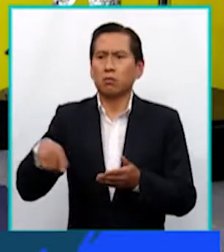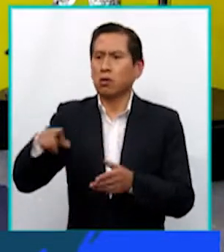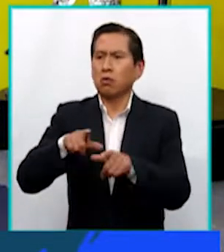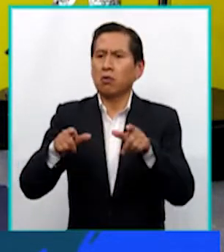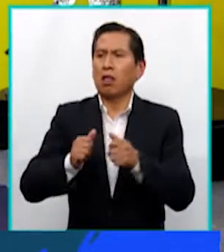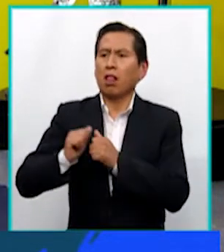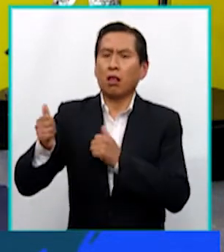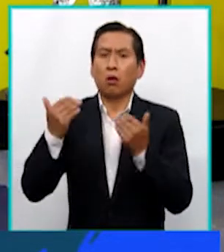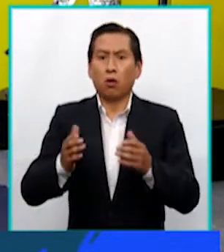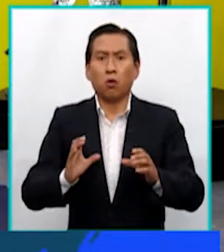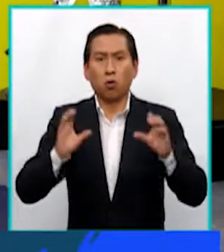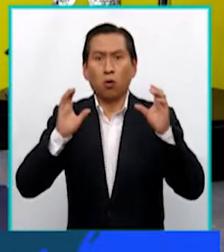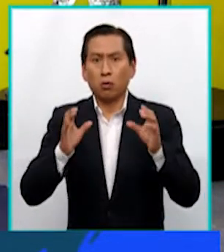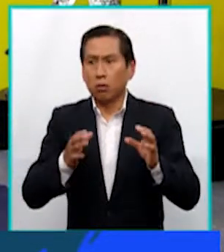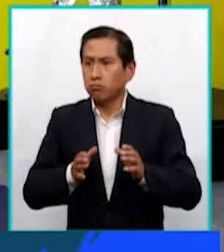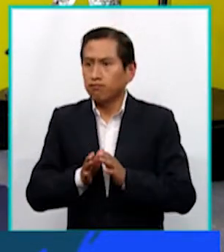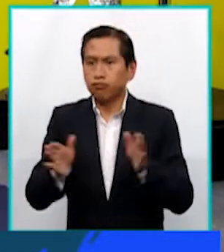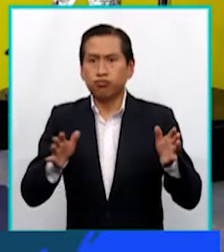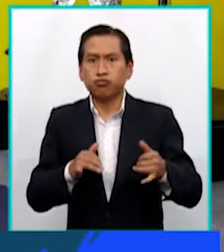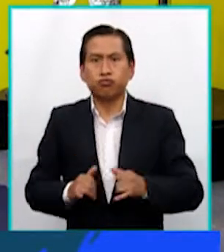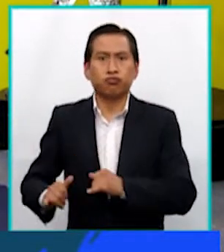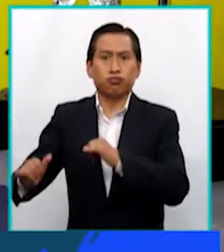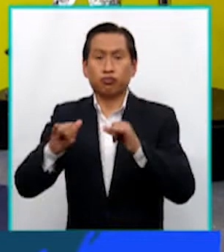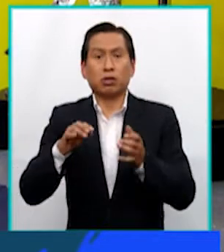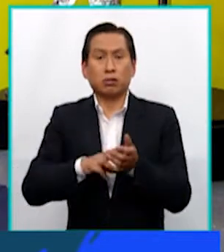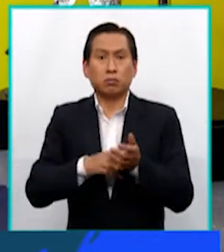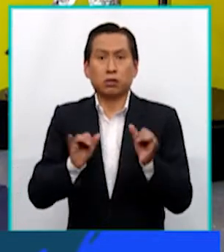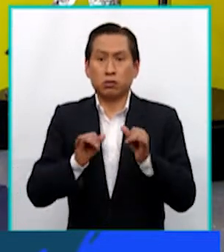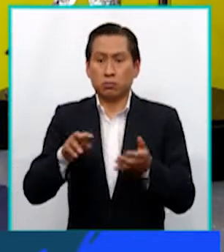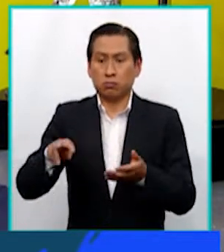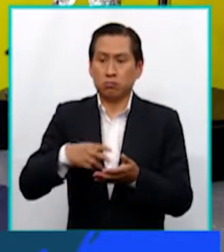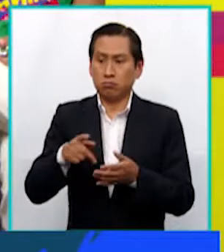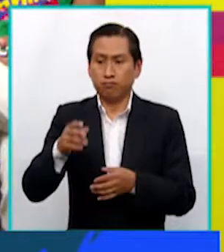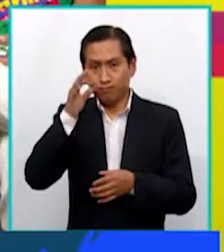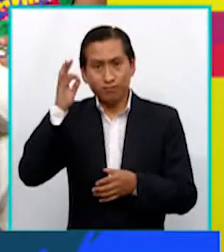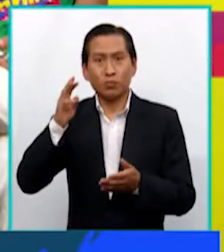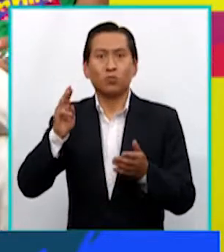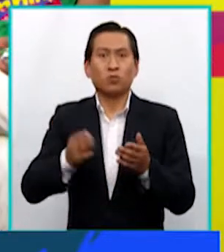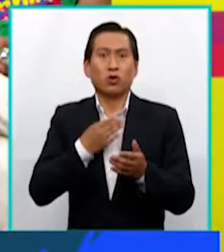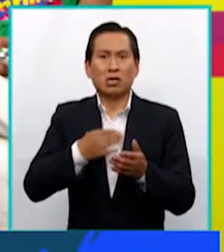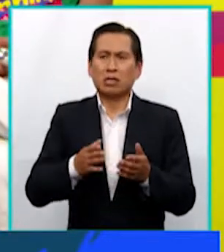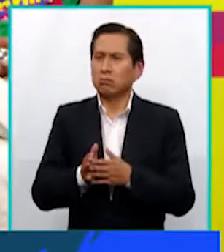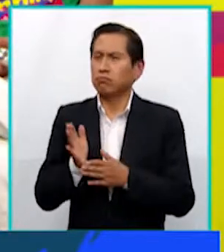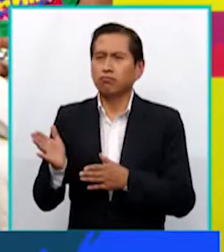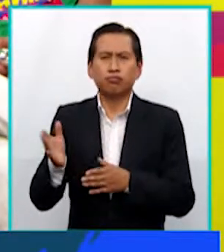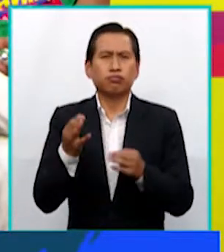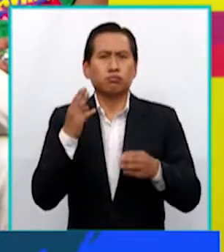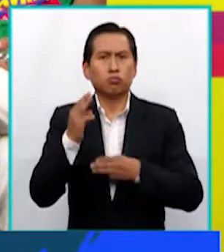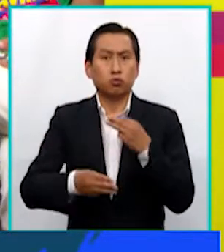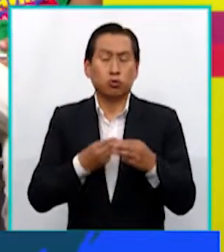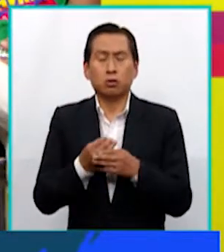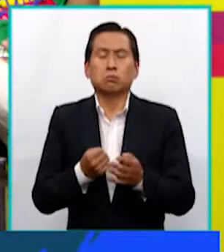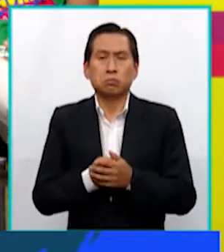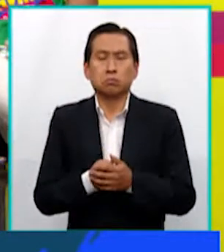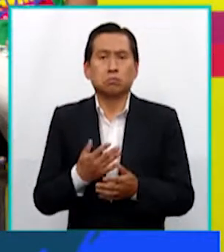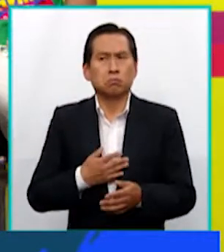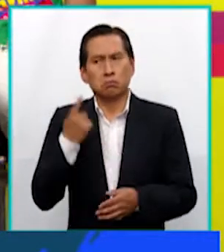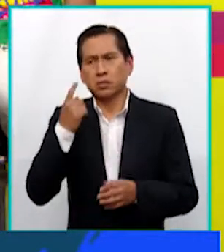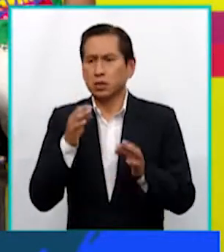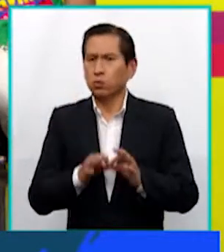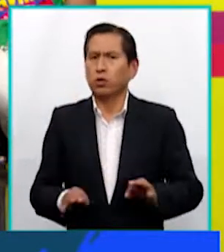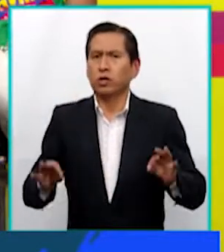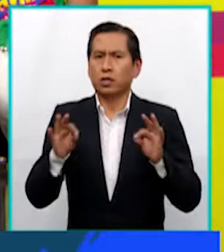periféricas, y ahora la cumbia se ha universalizado, así como el folclore andino, que ahora llega a tantos lugares del mundo. Entonces yo creo que es